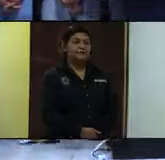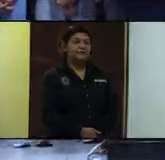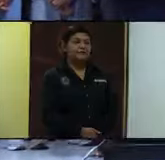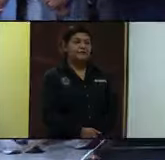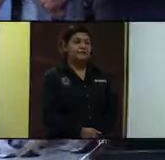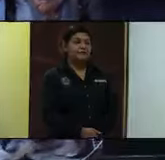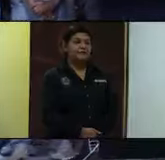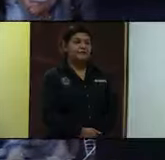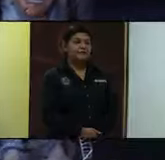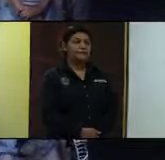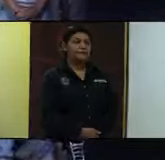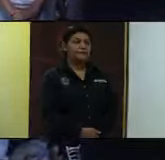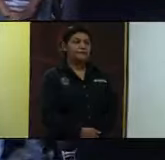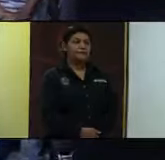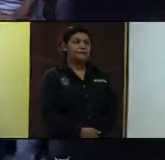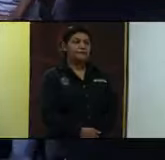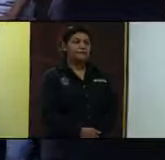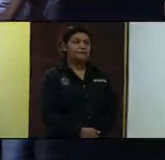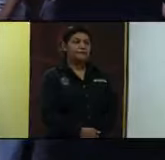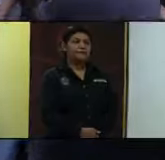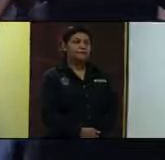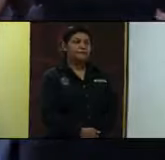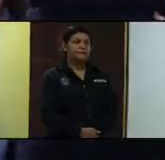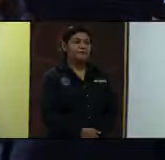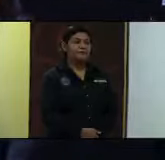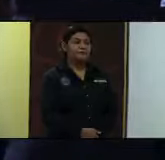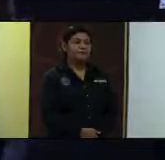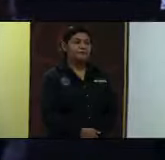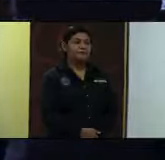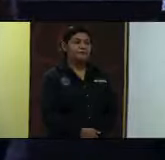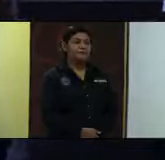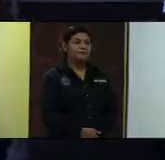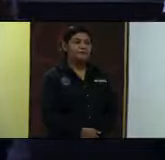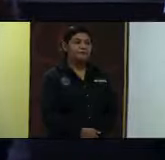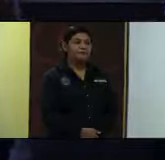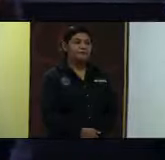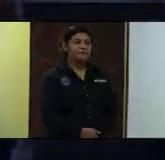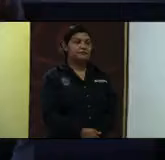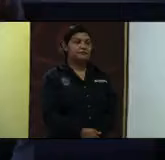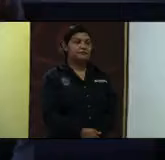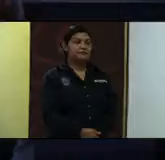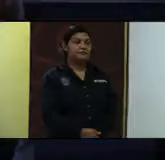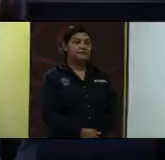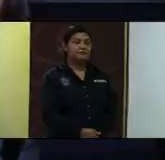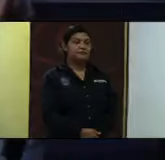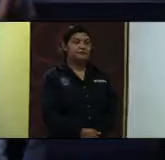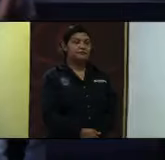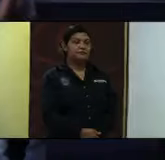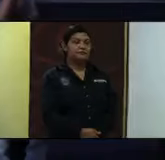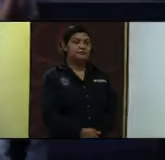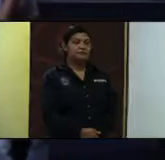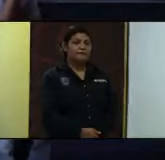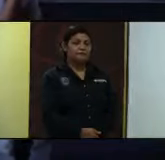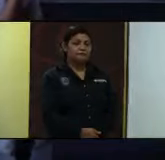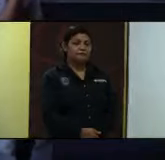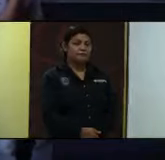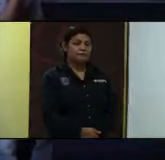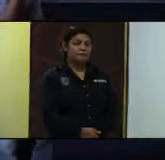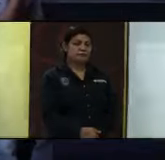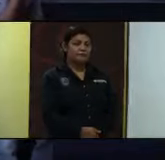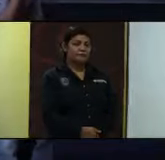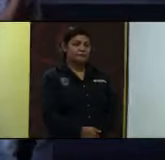Juegos Nacionales Pentatlónicos, Ciudad de México 2023, Baluarte de la Juventud de México. Miren nada